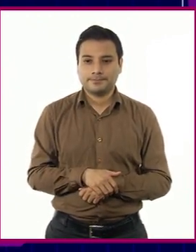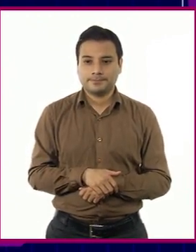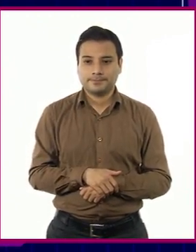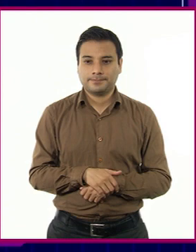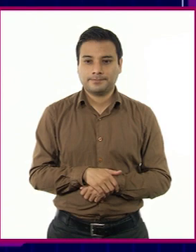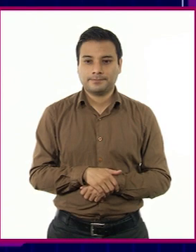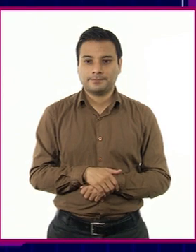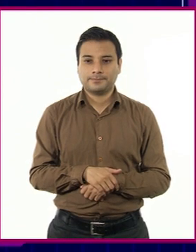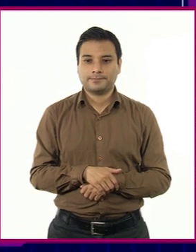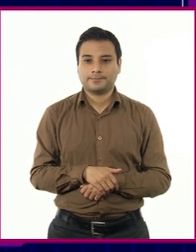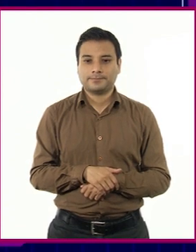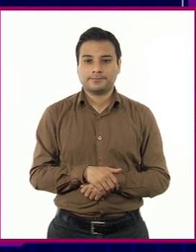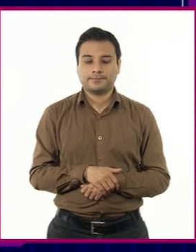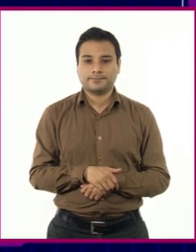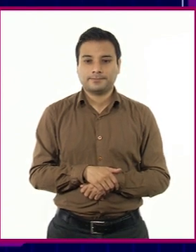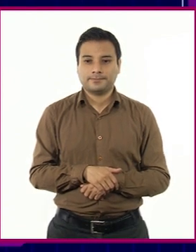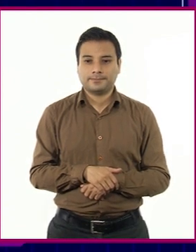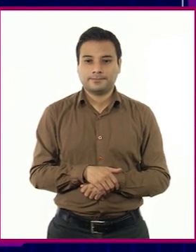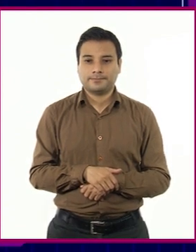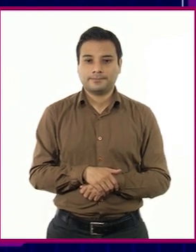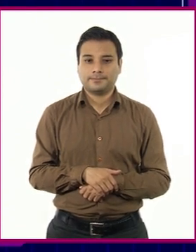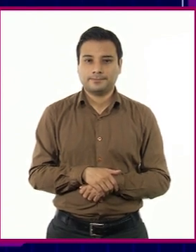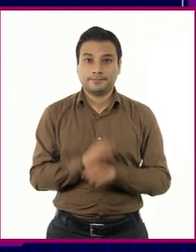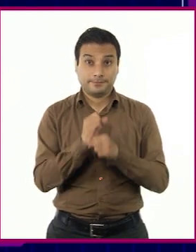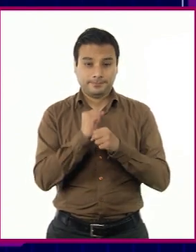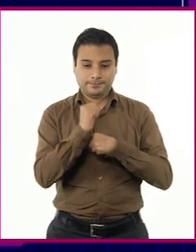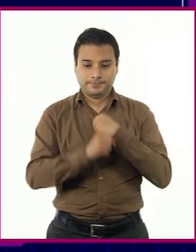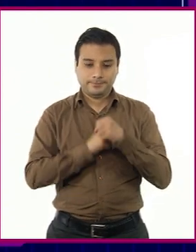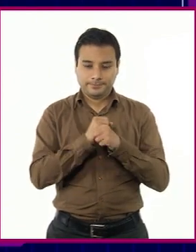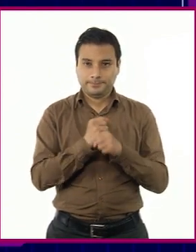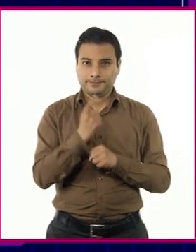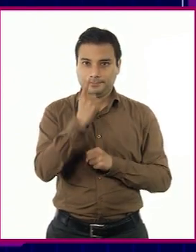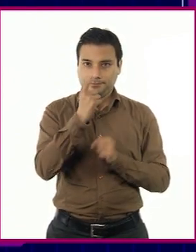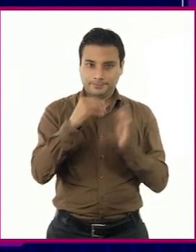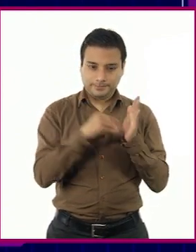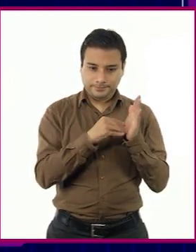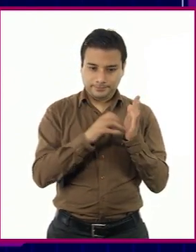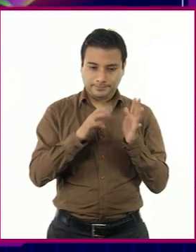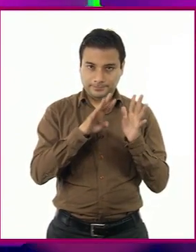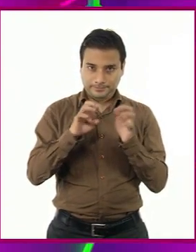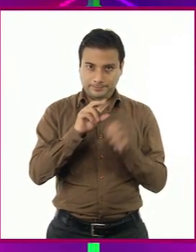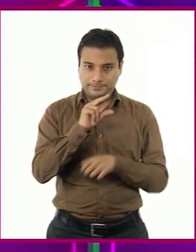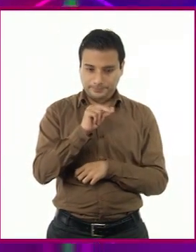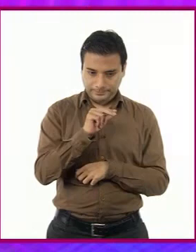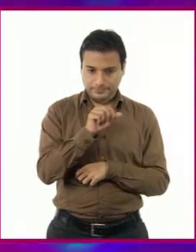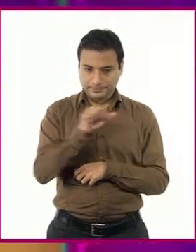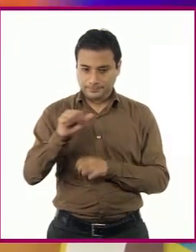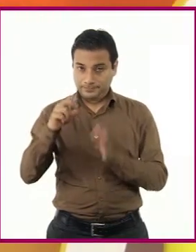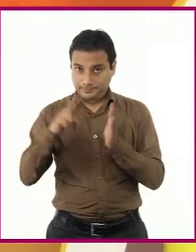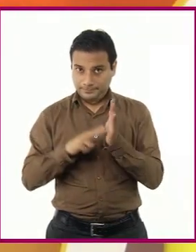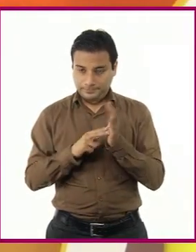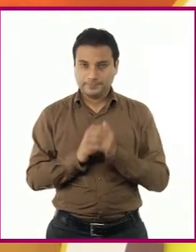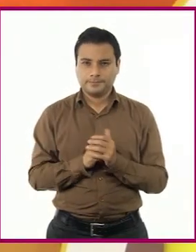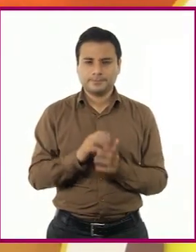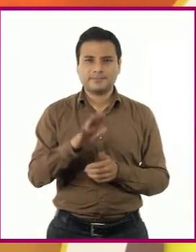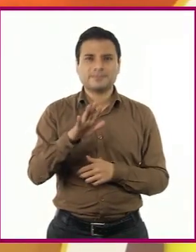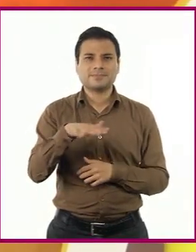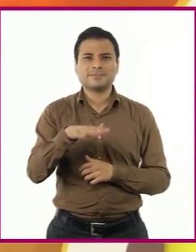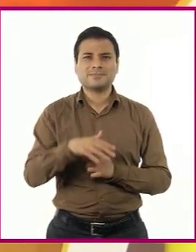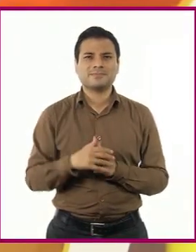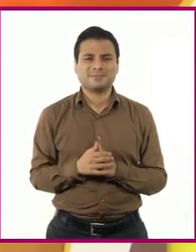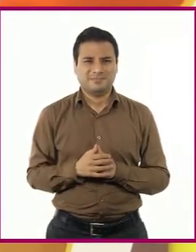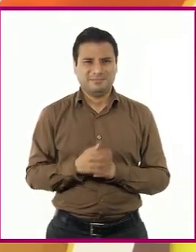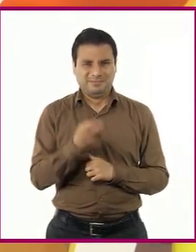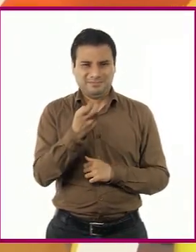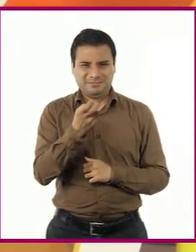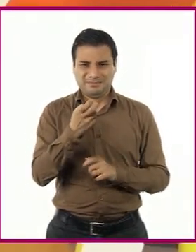244.444.44 barriles de petróleo, de la década de 1980 a la década del 2000. Maestra, ¿por qué varía tanto